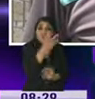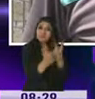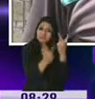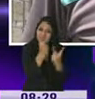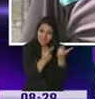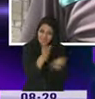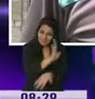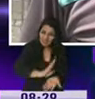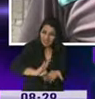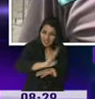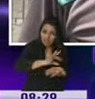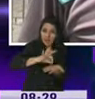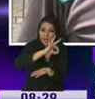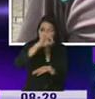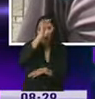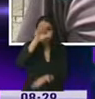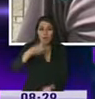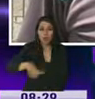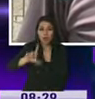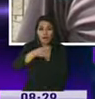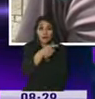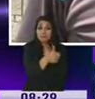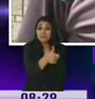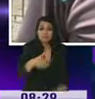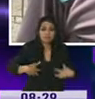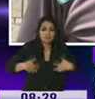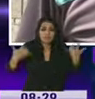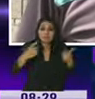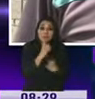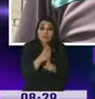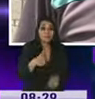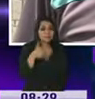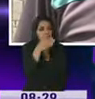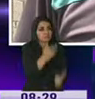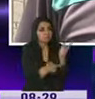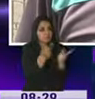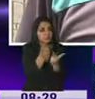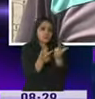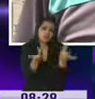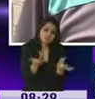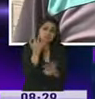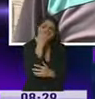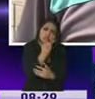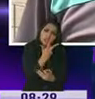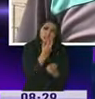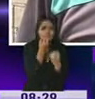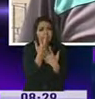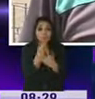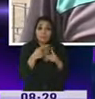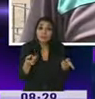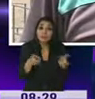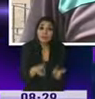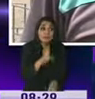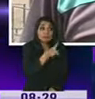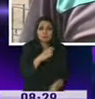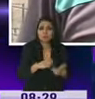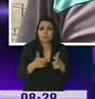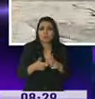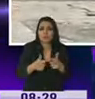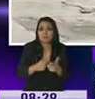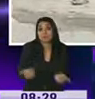Alma Lojana y lo primero que los vecinos se quejan, porque en nuestras visitas también nos cuentan sus dolencias, y esa es su dolencia, la